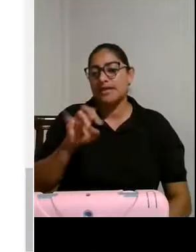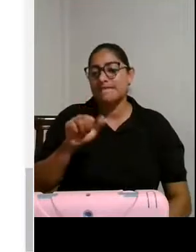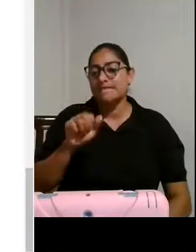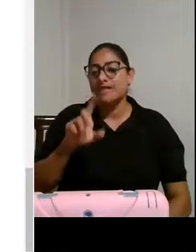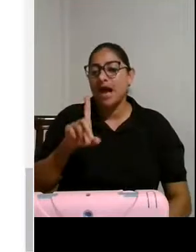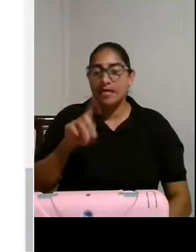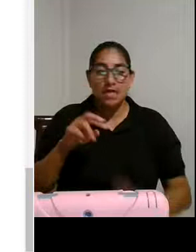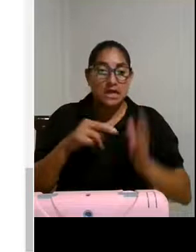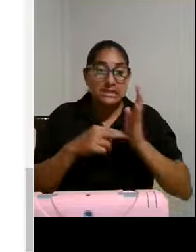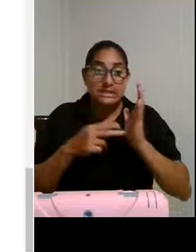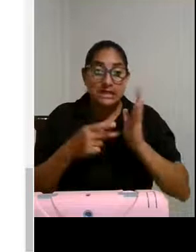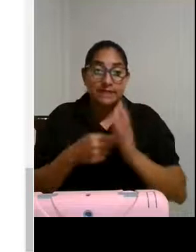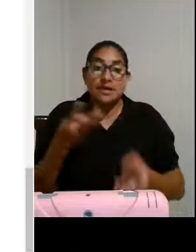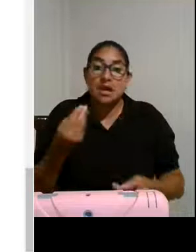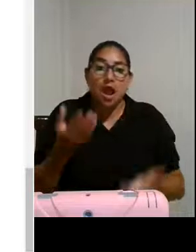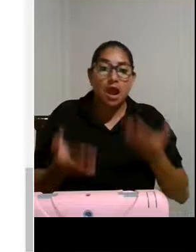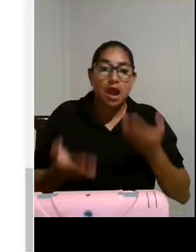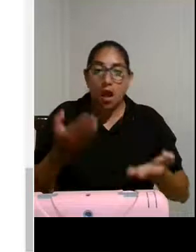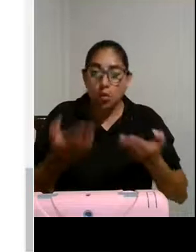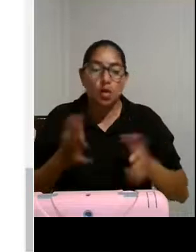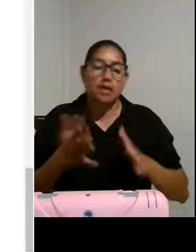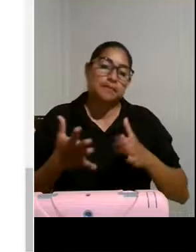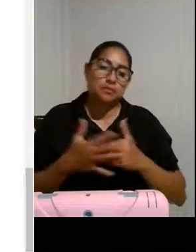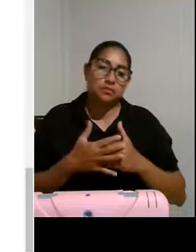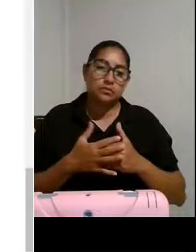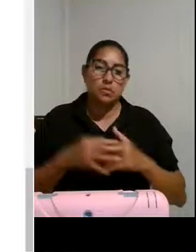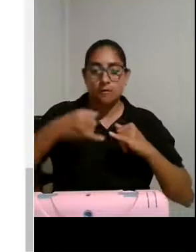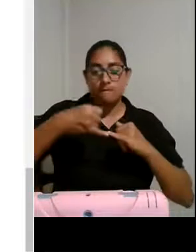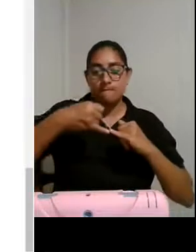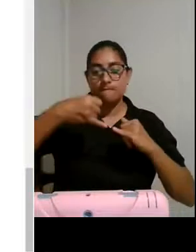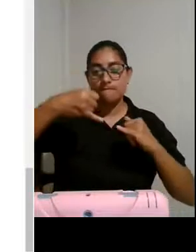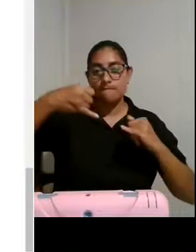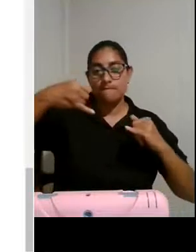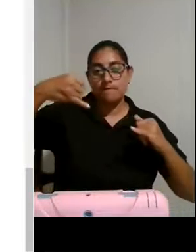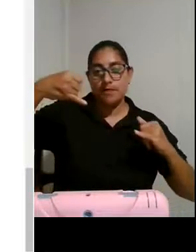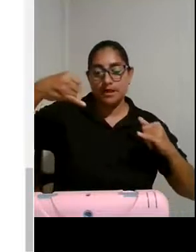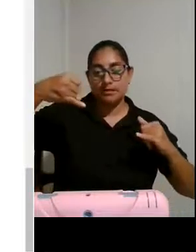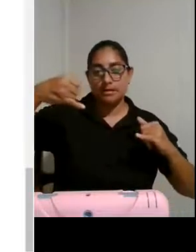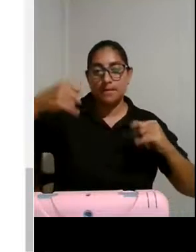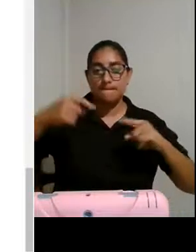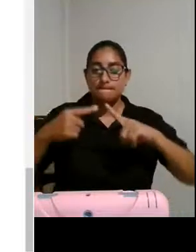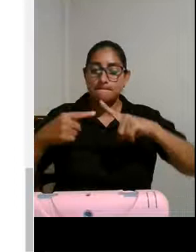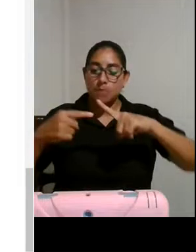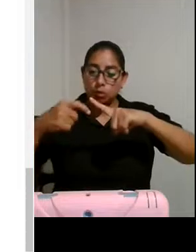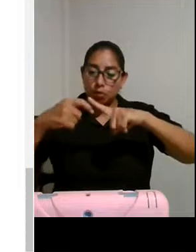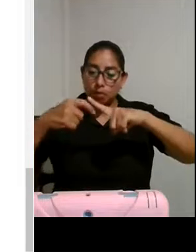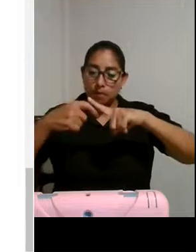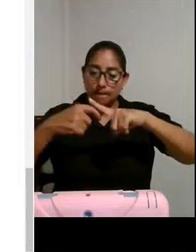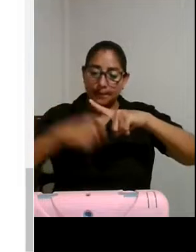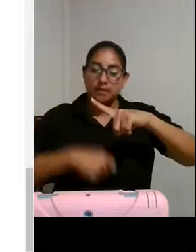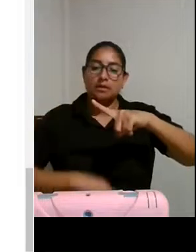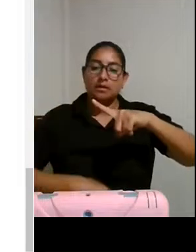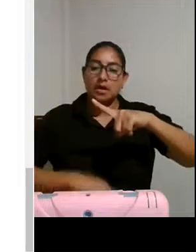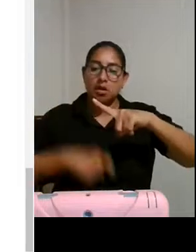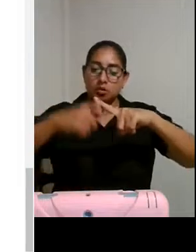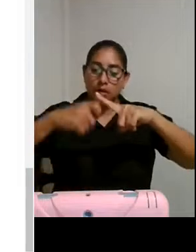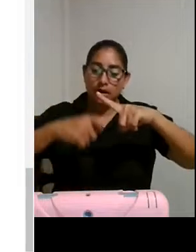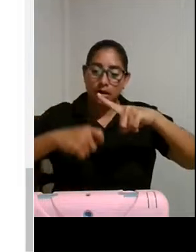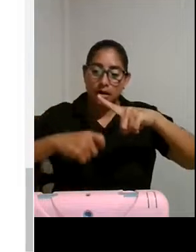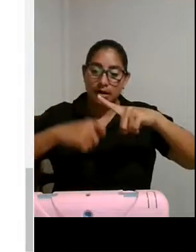Es calcular una recta tangente que pasa por ese punto y a